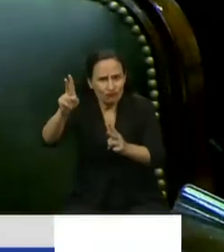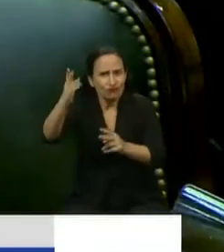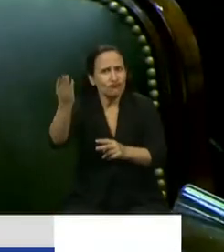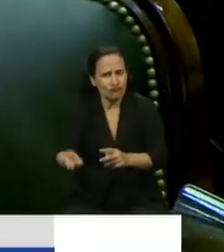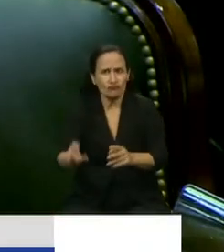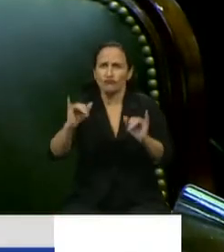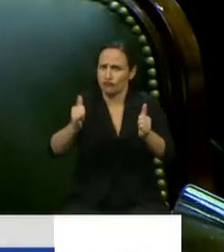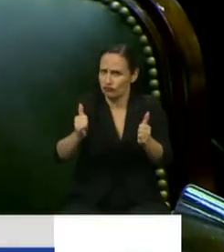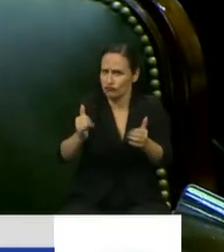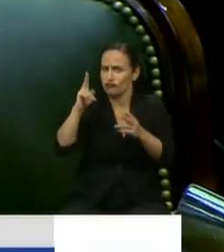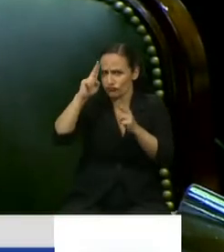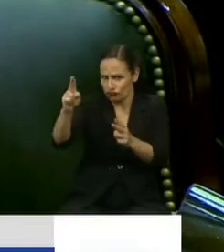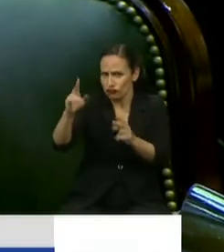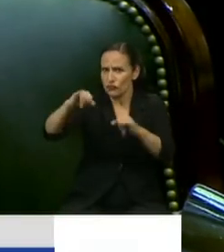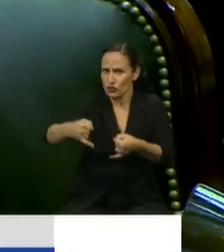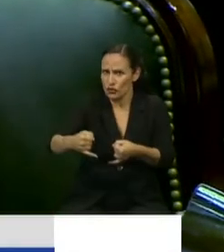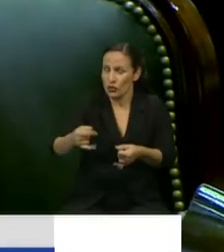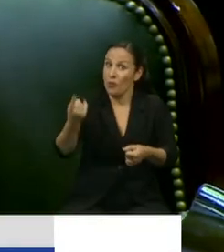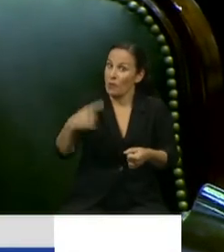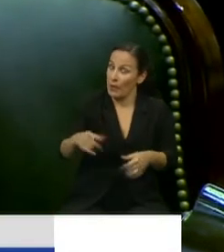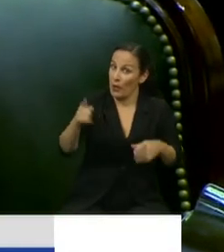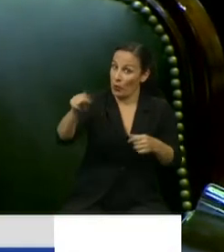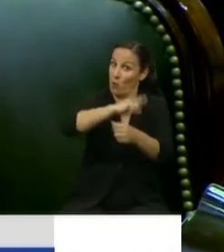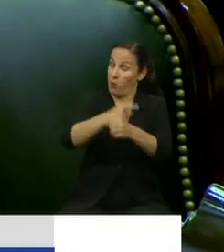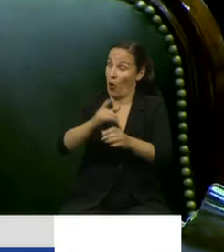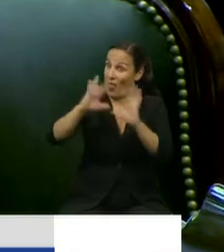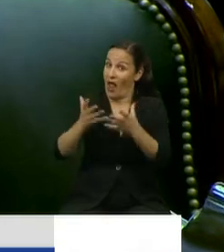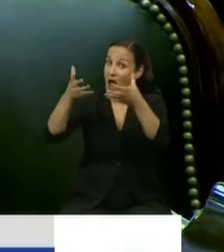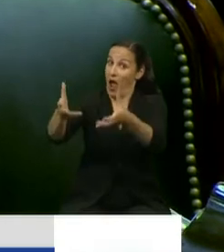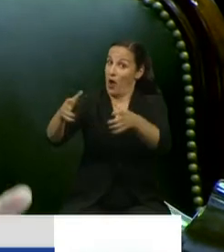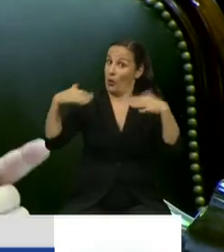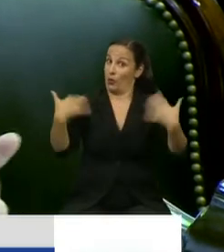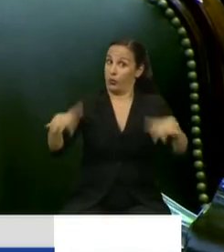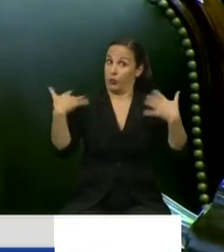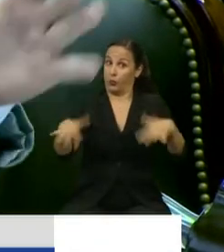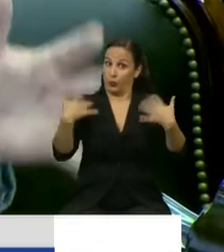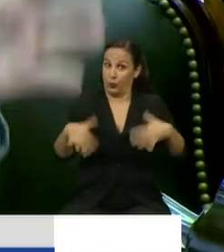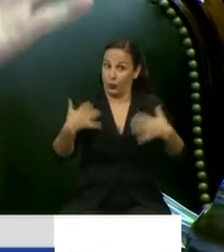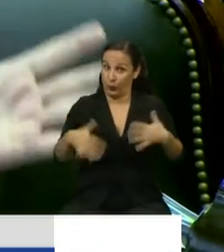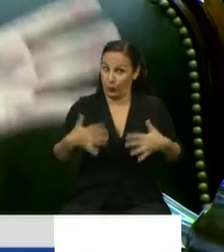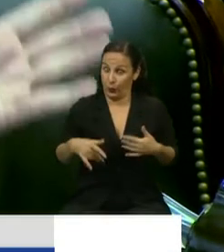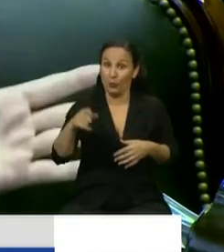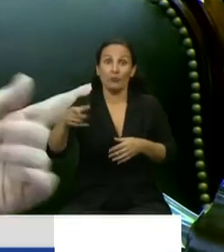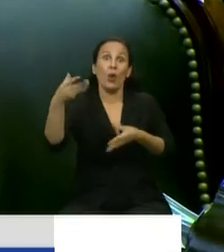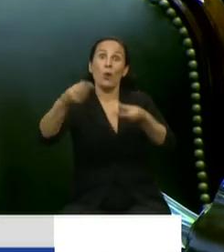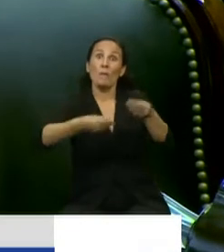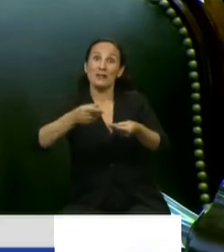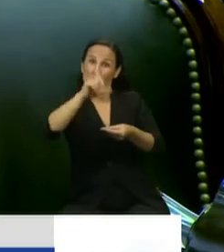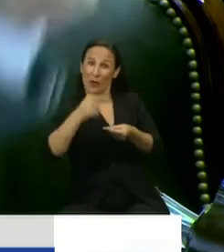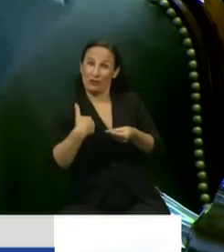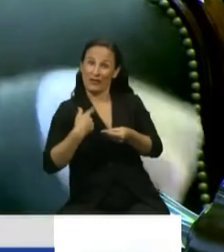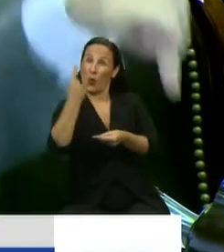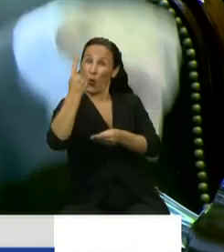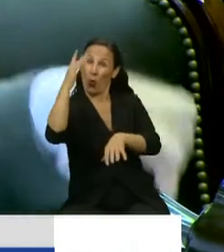pero señor Cafiero, qué fiero sus poderes. Porque administrar el presupuesto de la Nación una sola